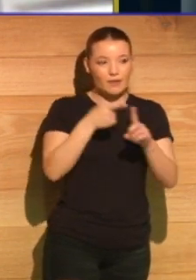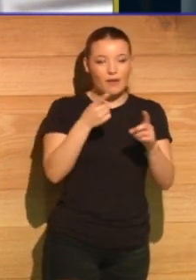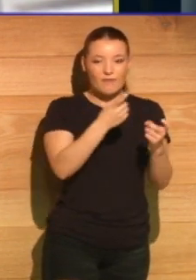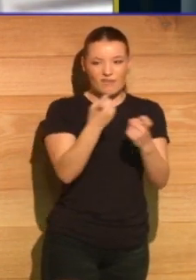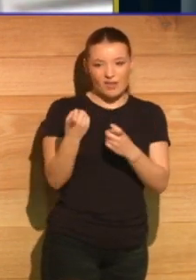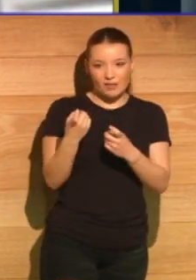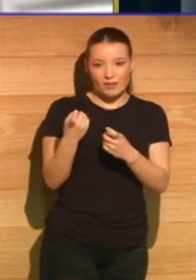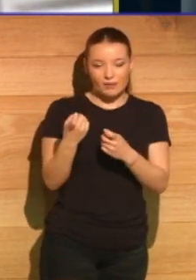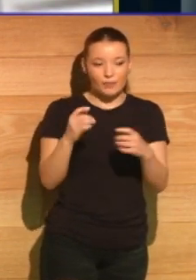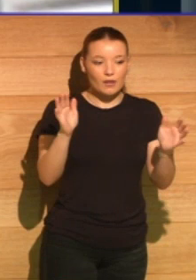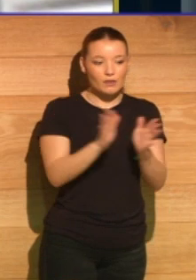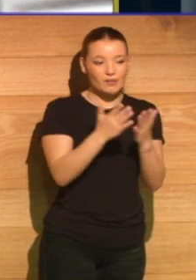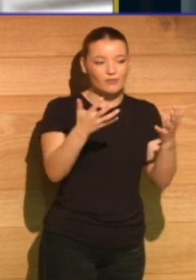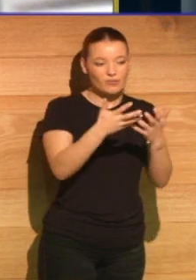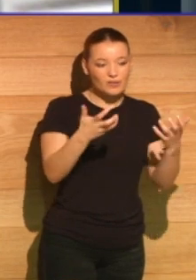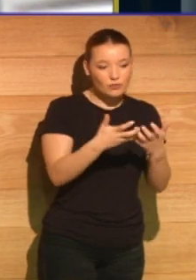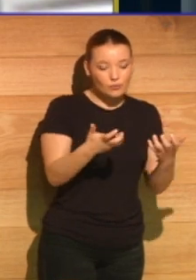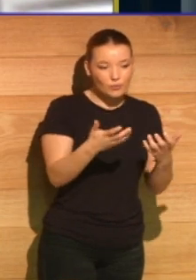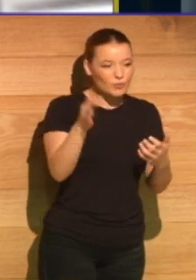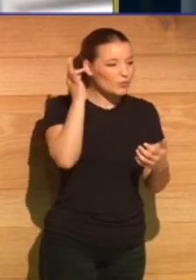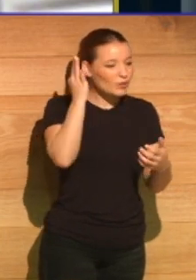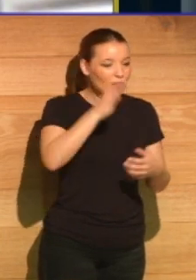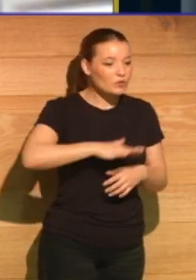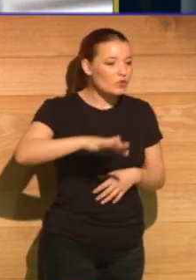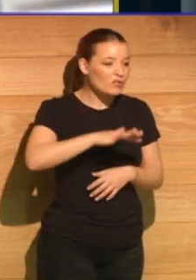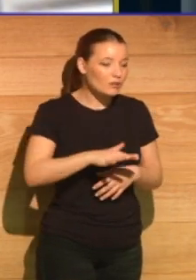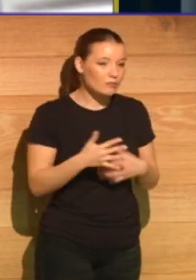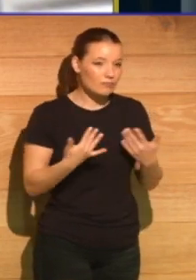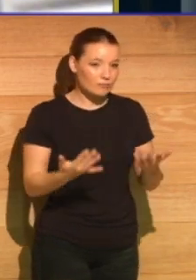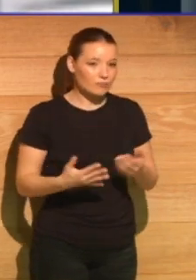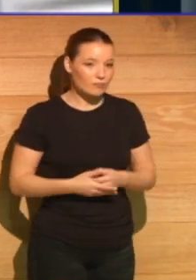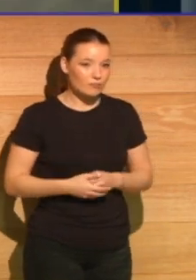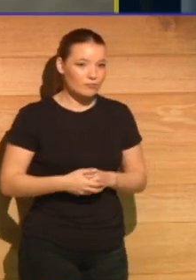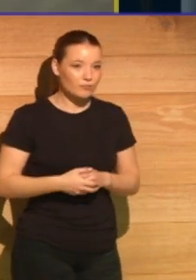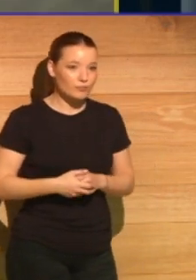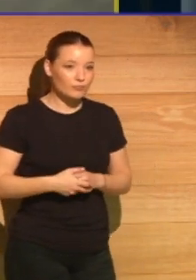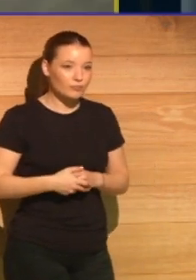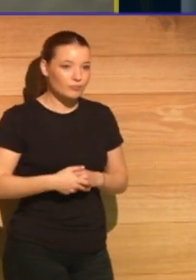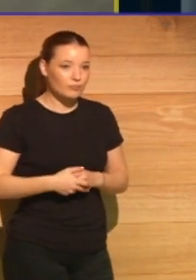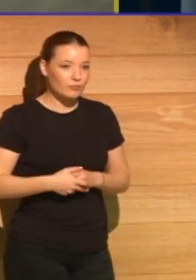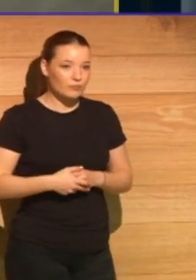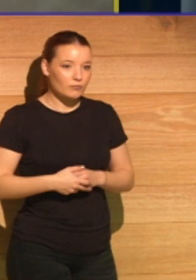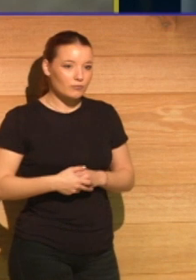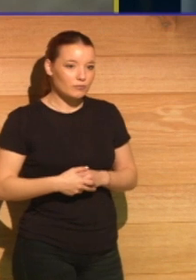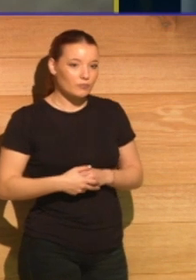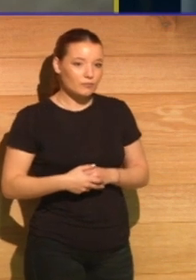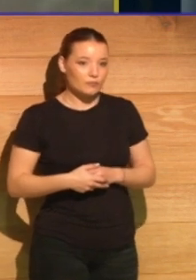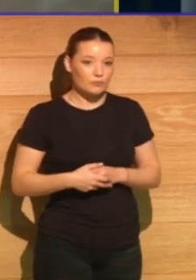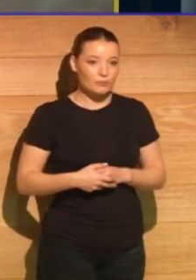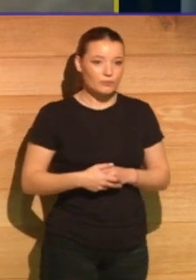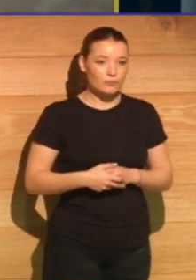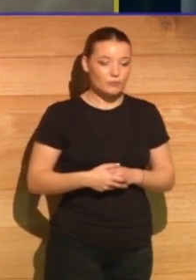los libros de texto. ¿Dónde están las mujeres, no? Sí, completamente, claro. Sí, yo